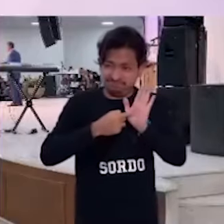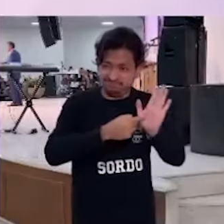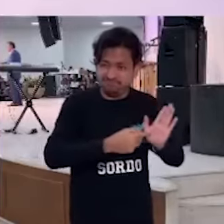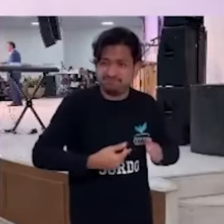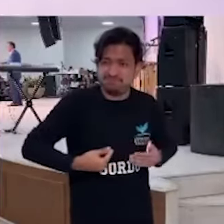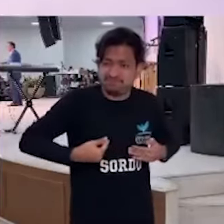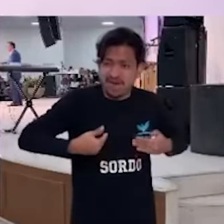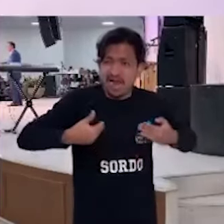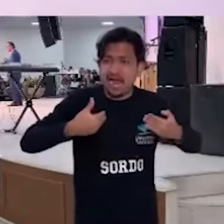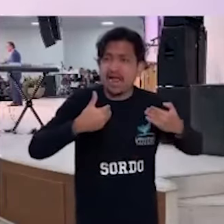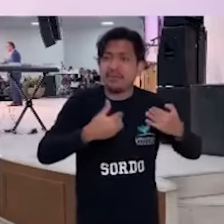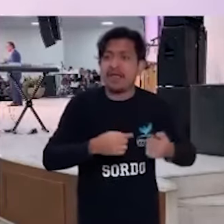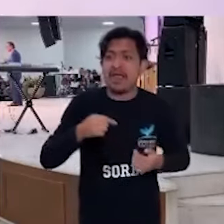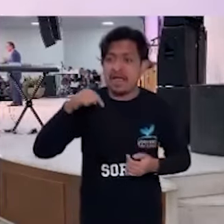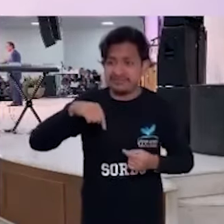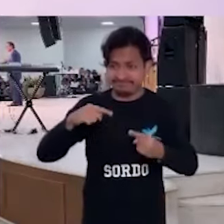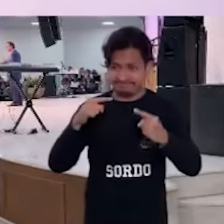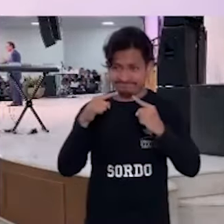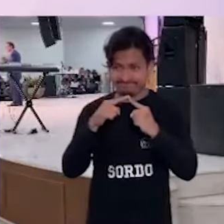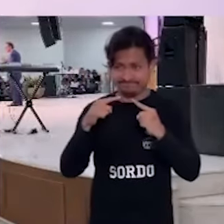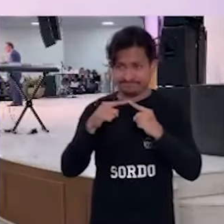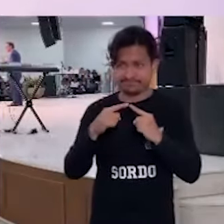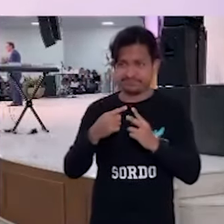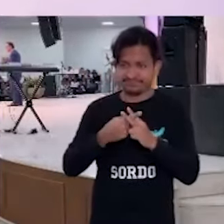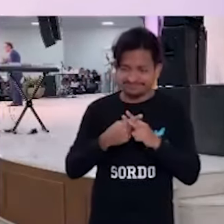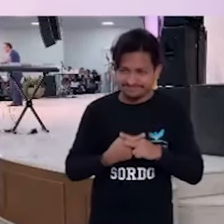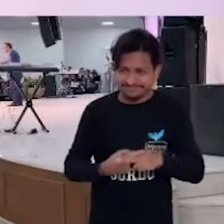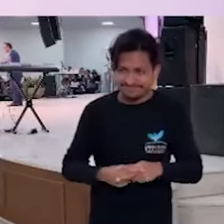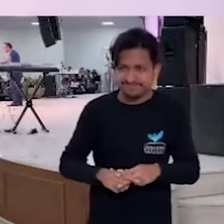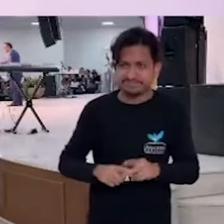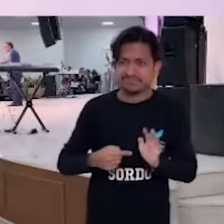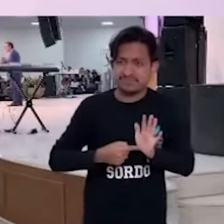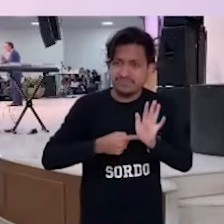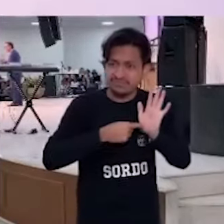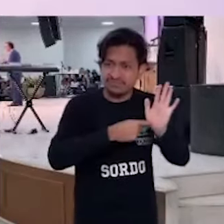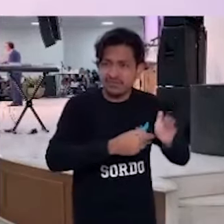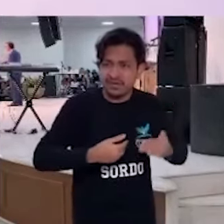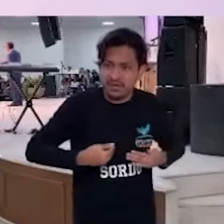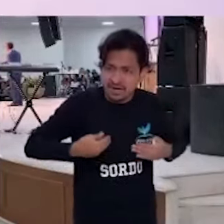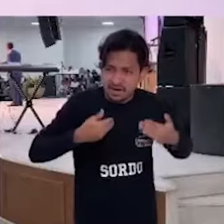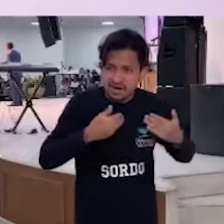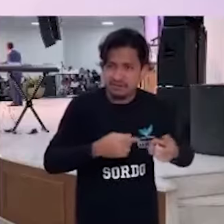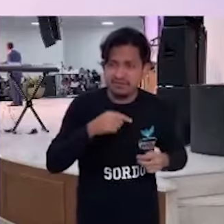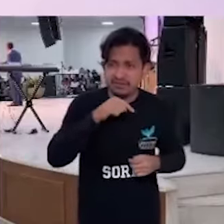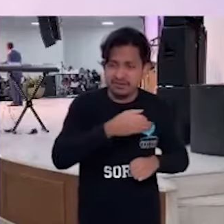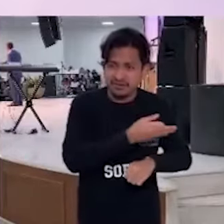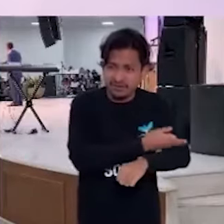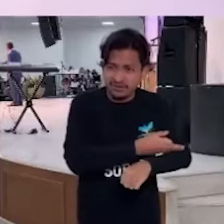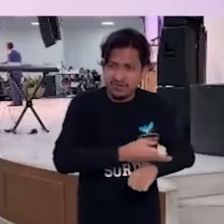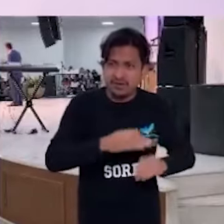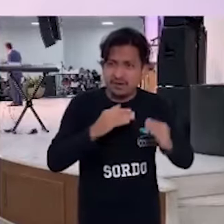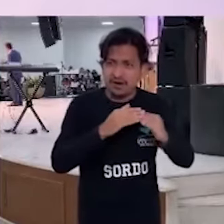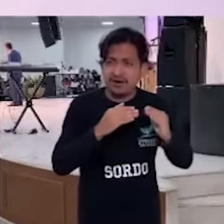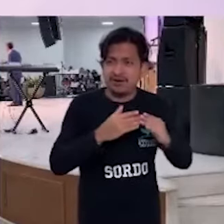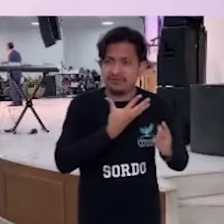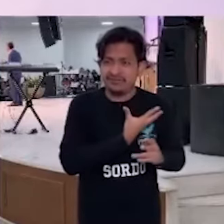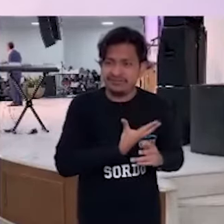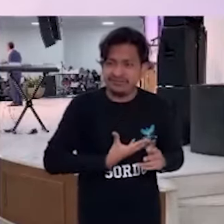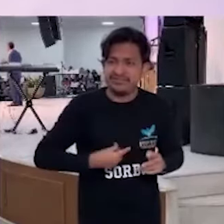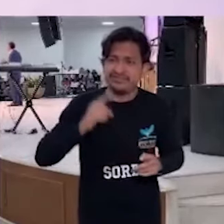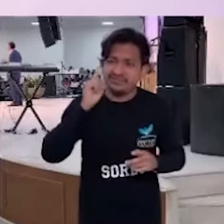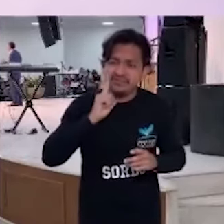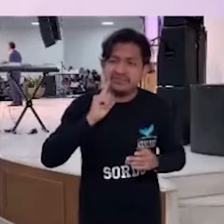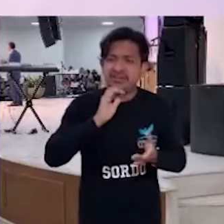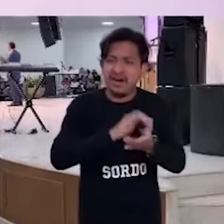su mujer. Empieza siendo transparente en su casa, con sus hijos, y las mujeres con sus esposos. De otra manera,